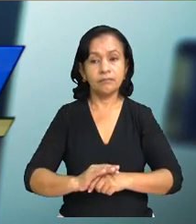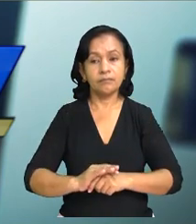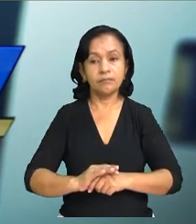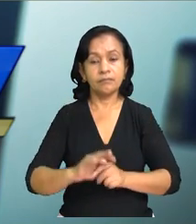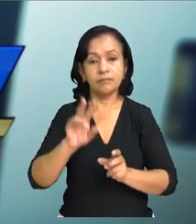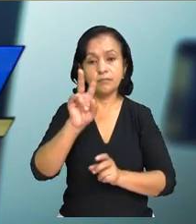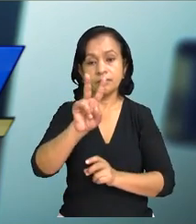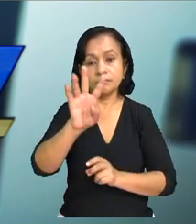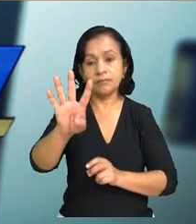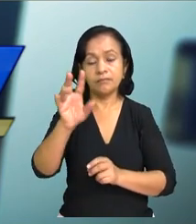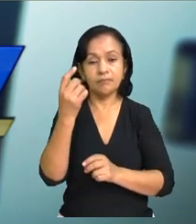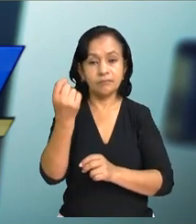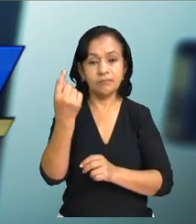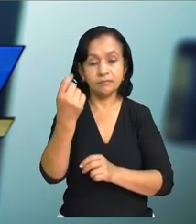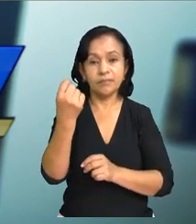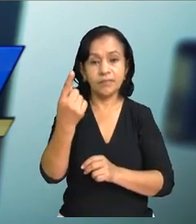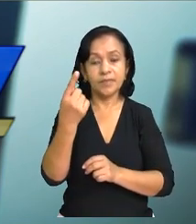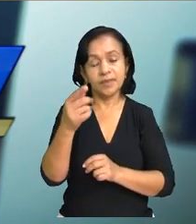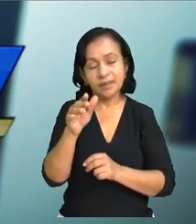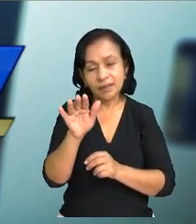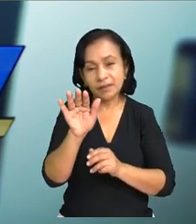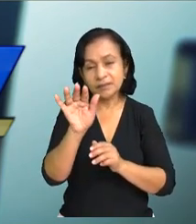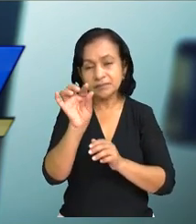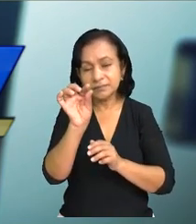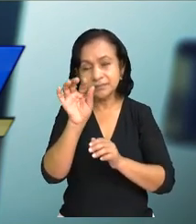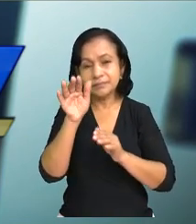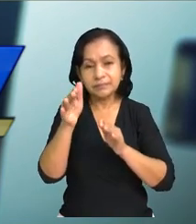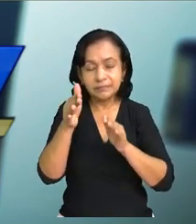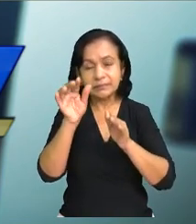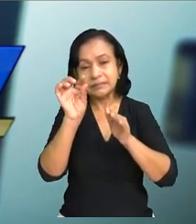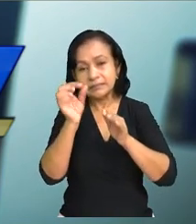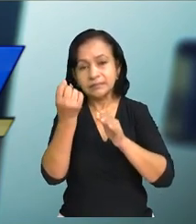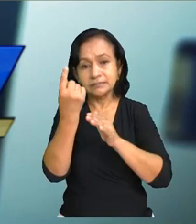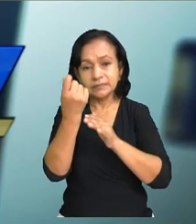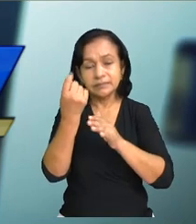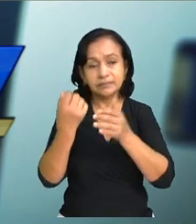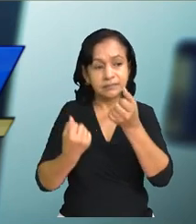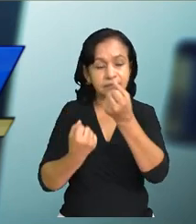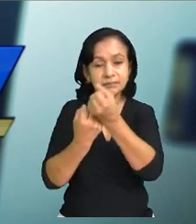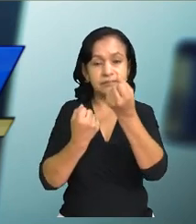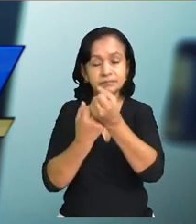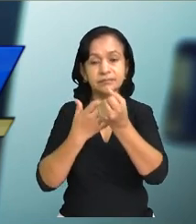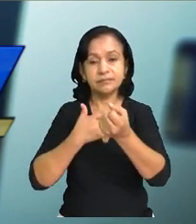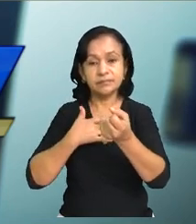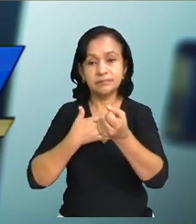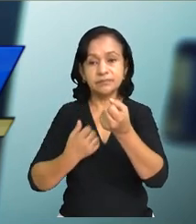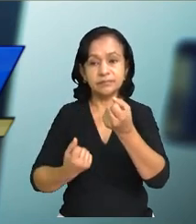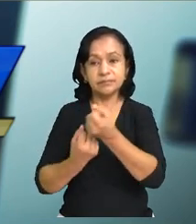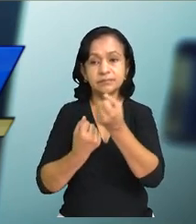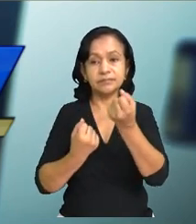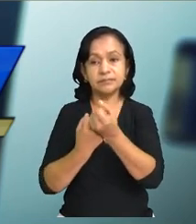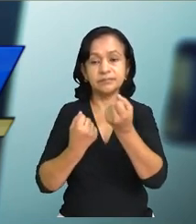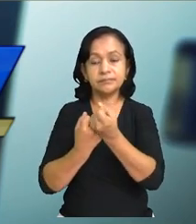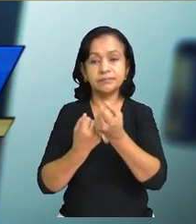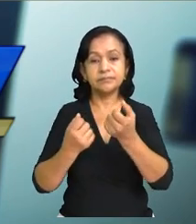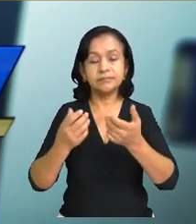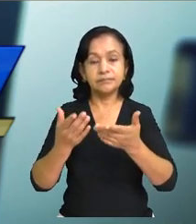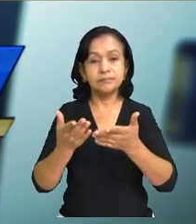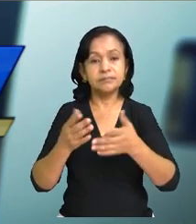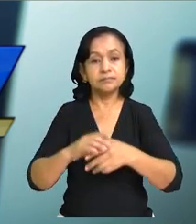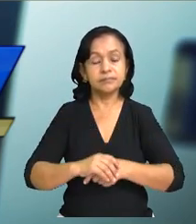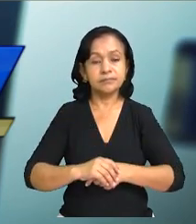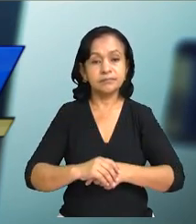quedan 24 alcaldías que todavía están renqueando un poco y que necesitamos meterle más capacidad y